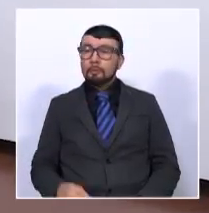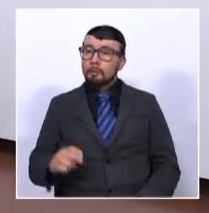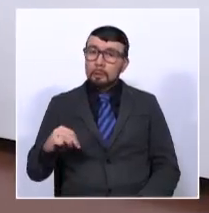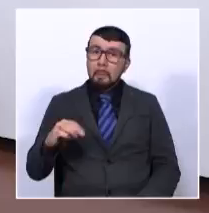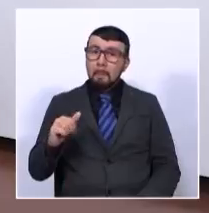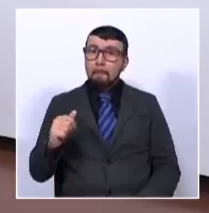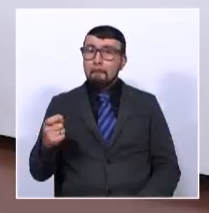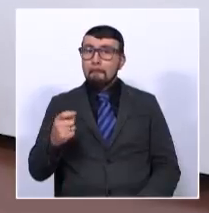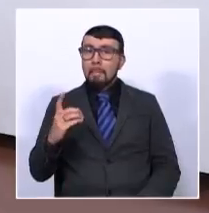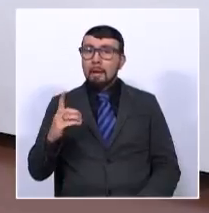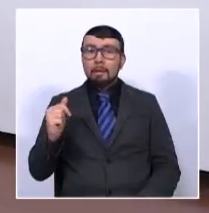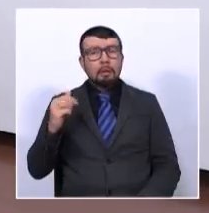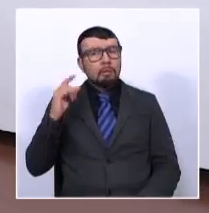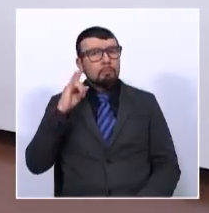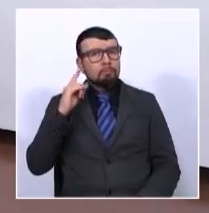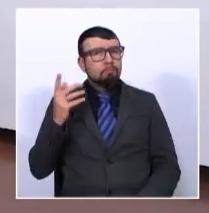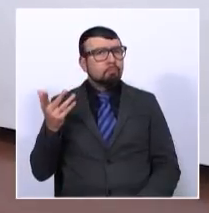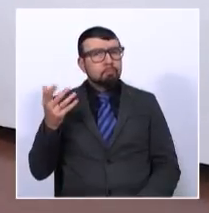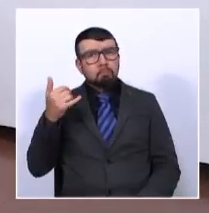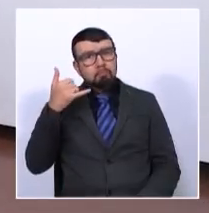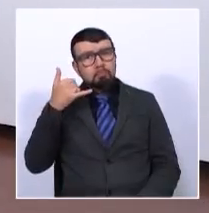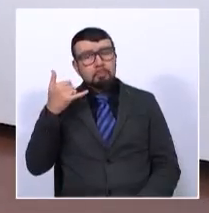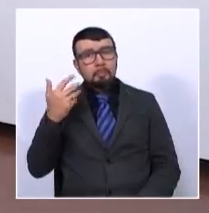Magda, me dan retorno, por favor.